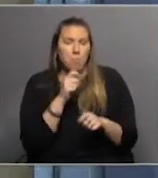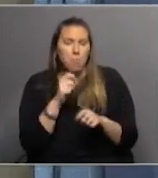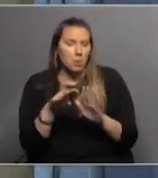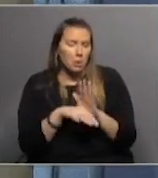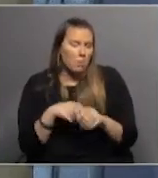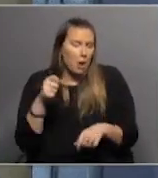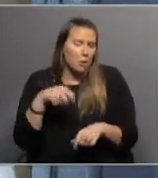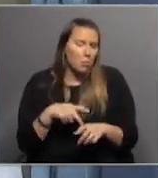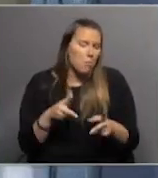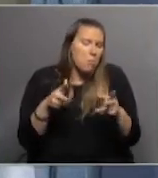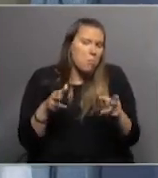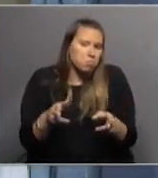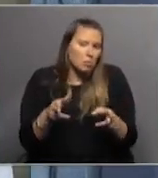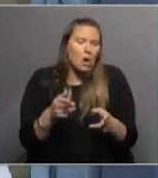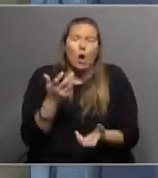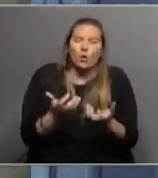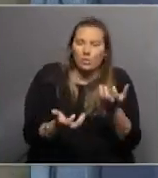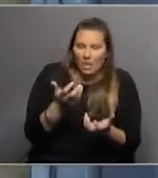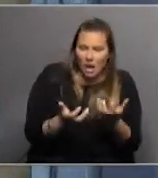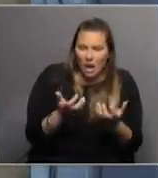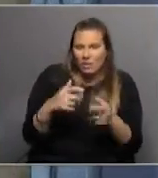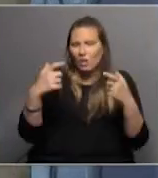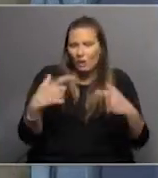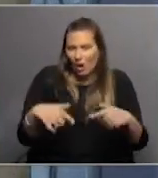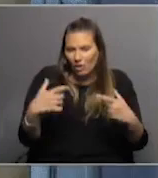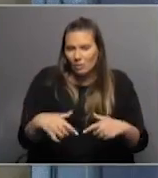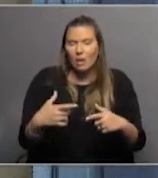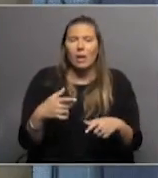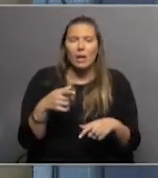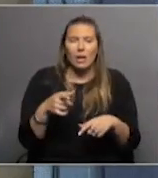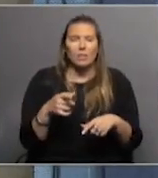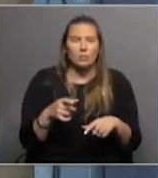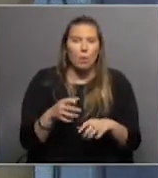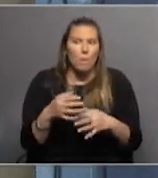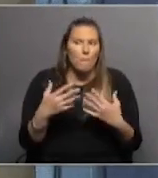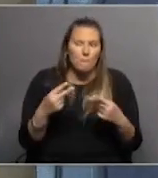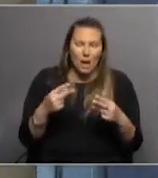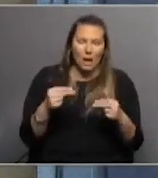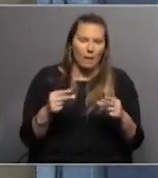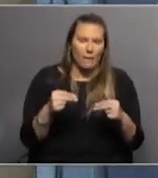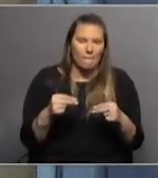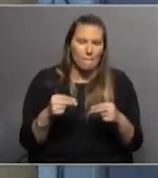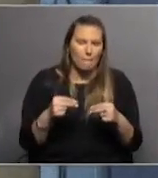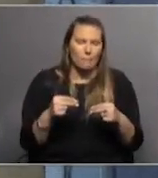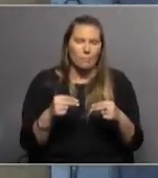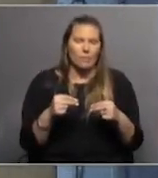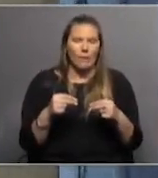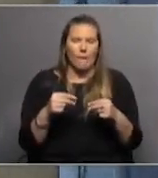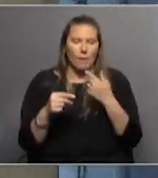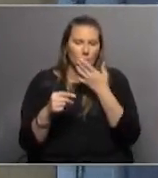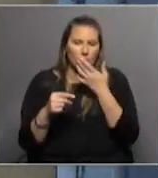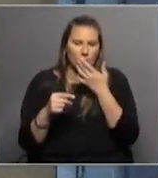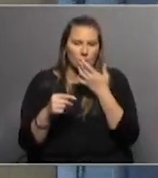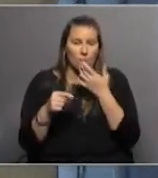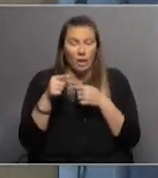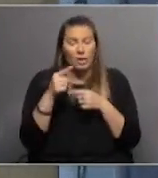que incluyen una sección que están ahí con la torta y todo eso. Es espectacular cómo